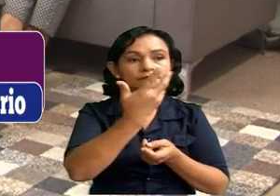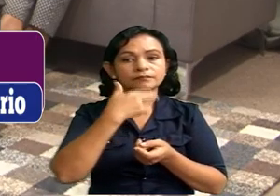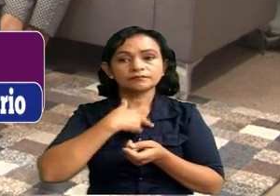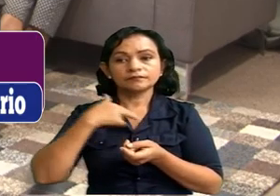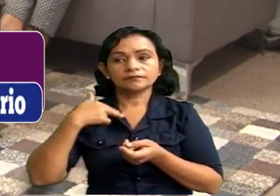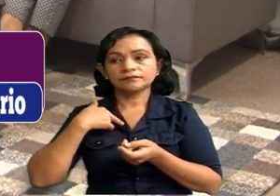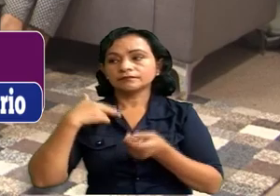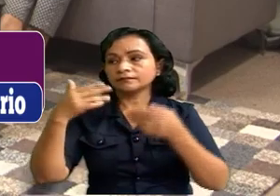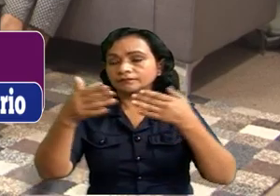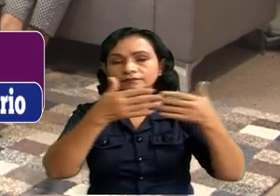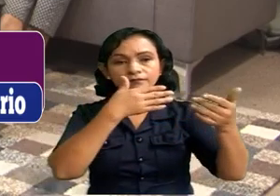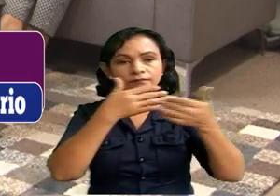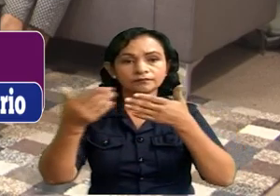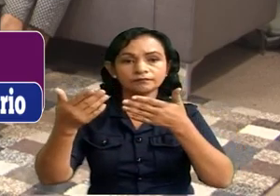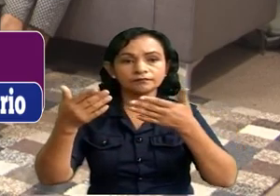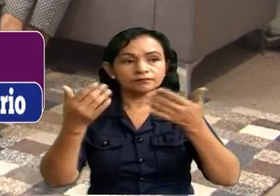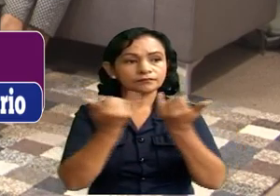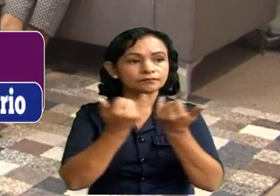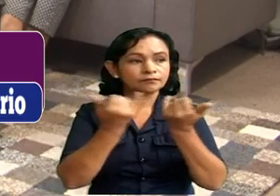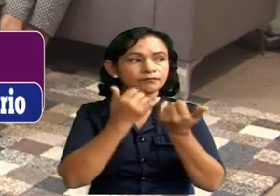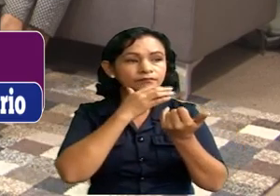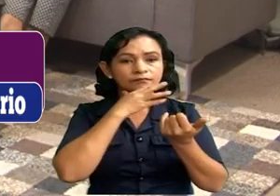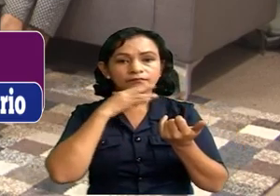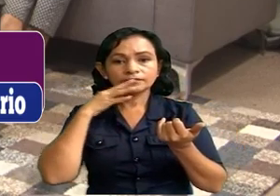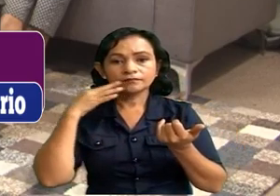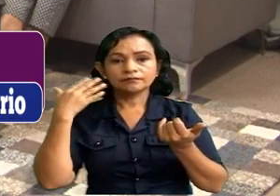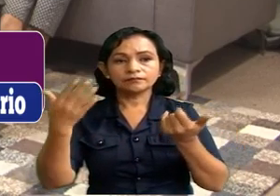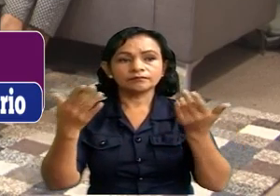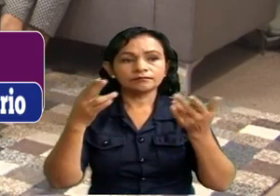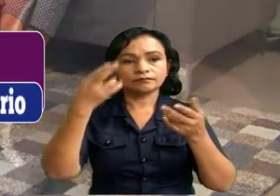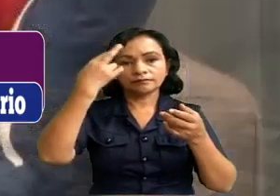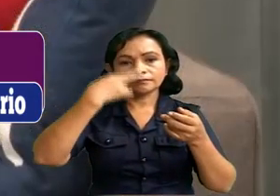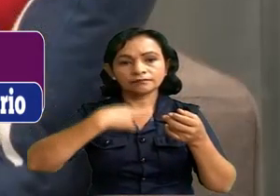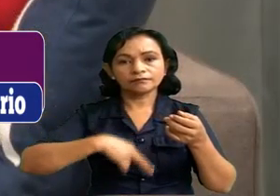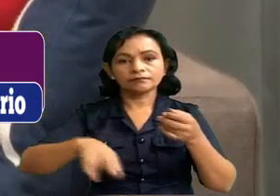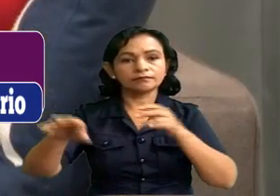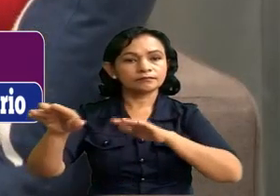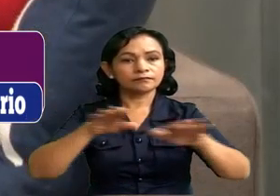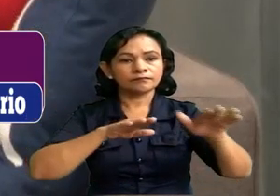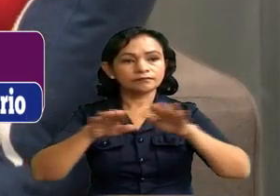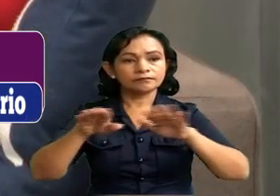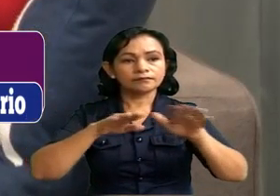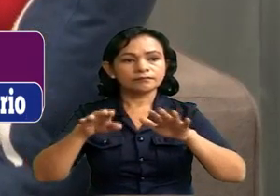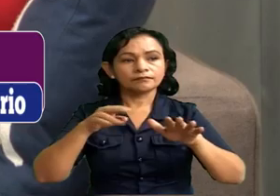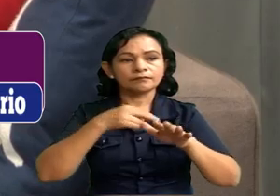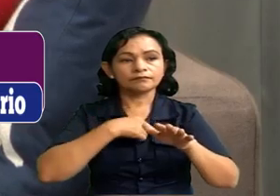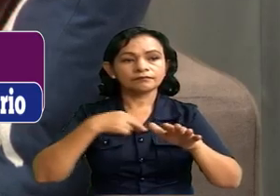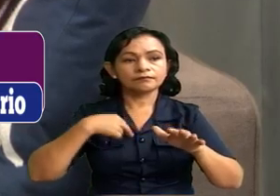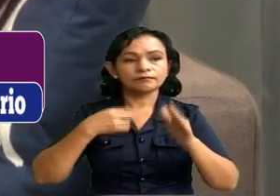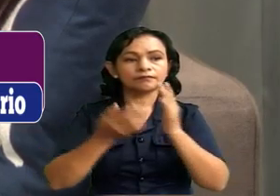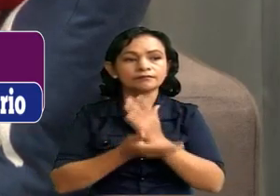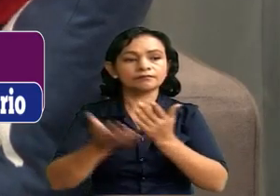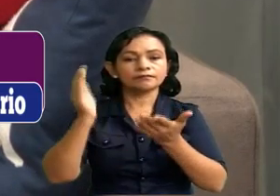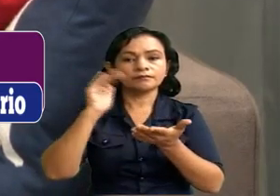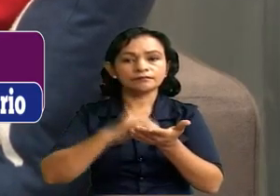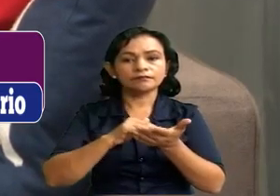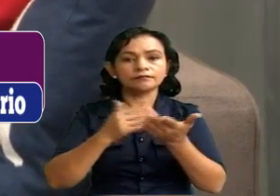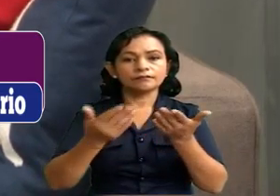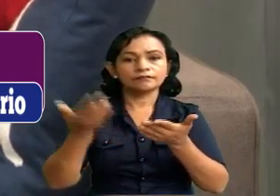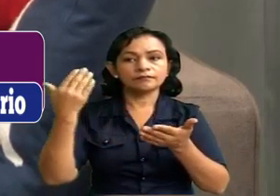distingo de clase, sin distingo de color, sin distingo de religión. No podemos nosotros permitir volver al